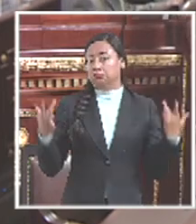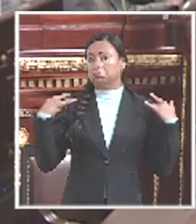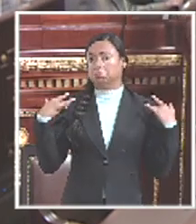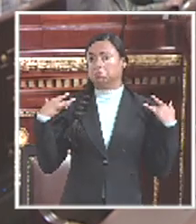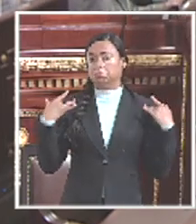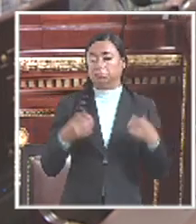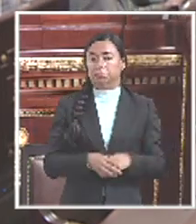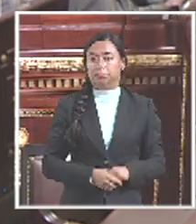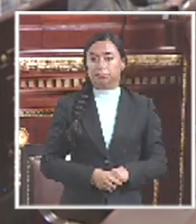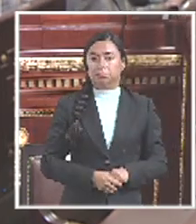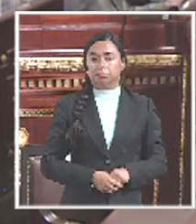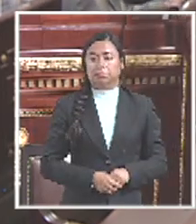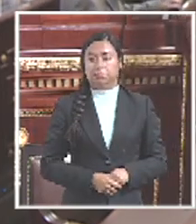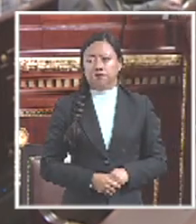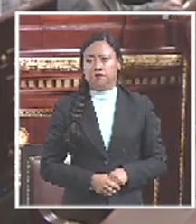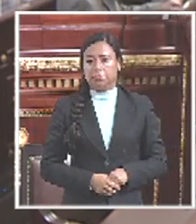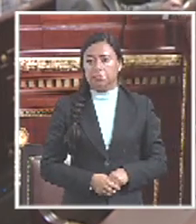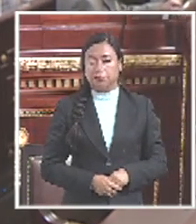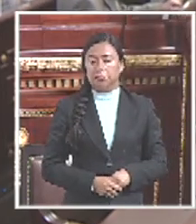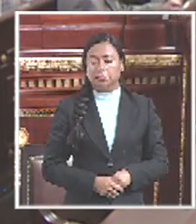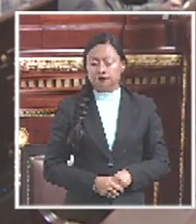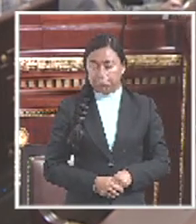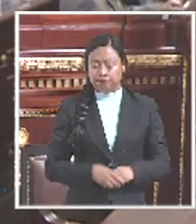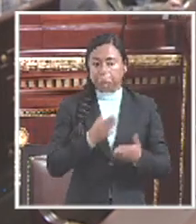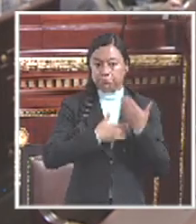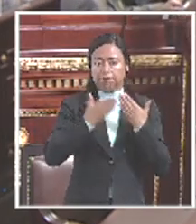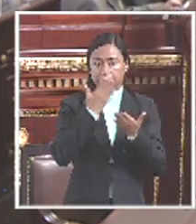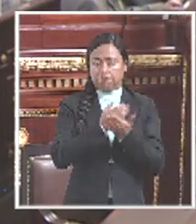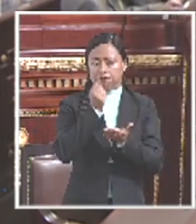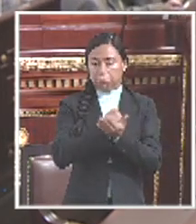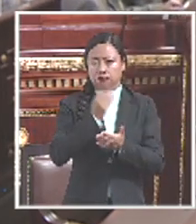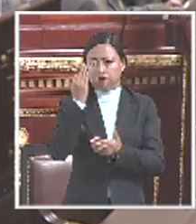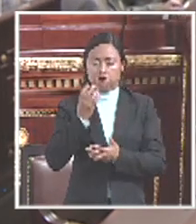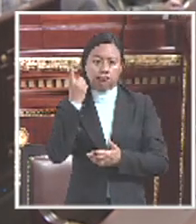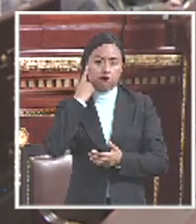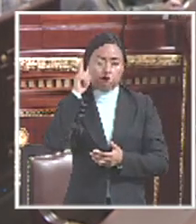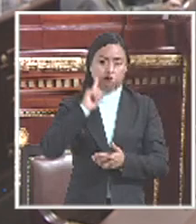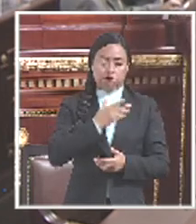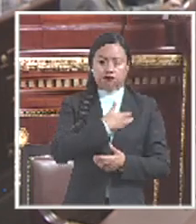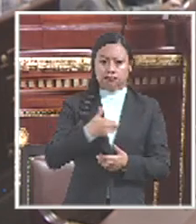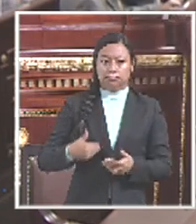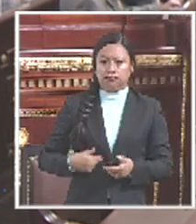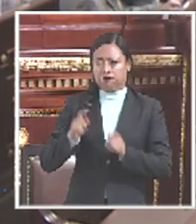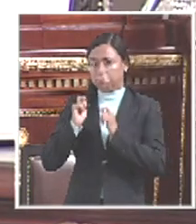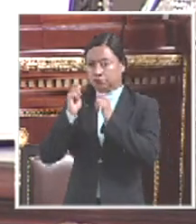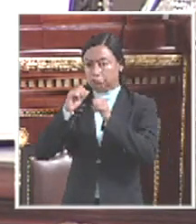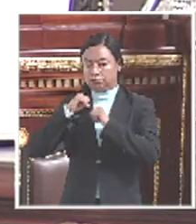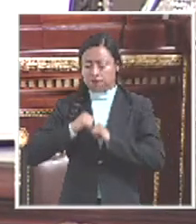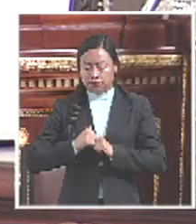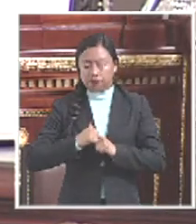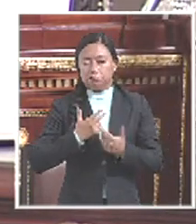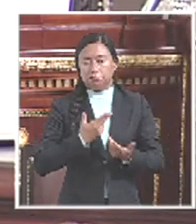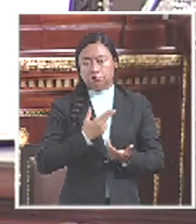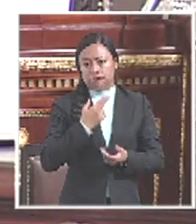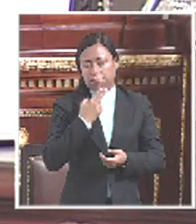¿Abstenciones? Se considera aprobada la propuesta, diputada presidenta. Remítese a las autoridades correspondientes para